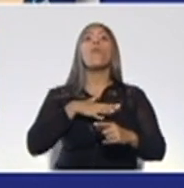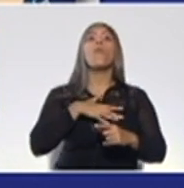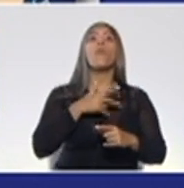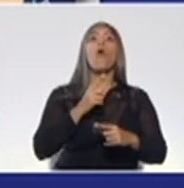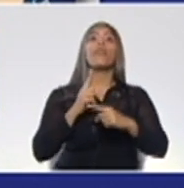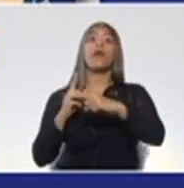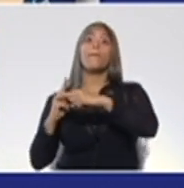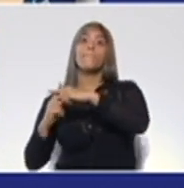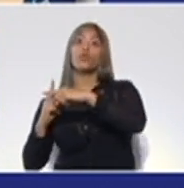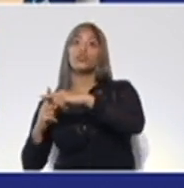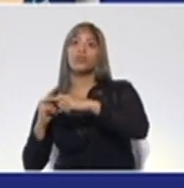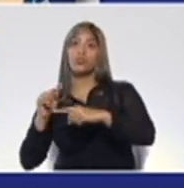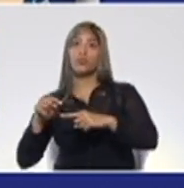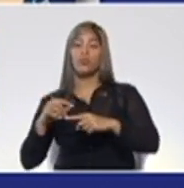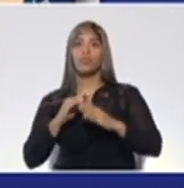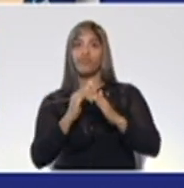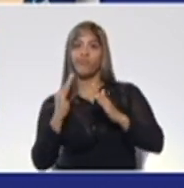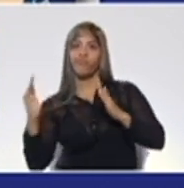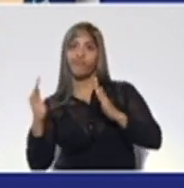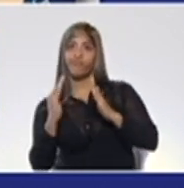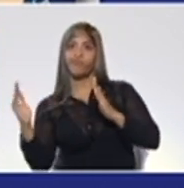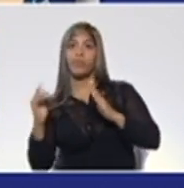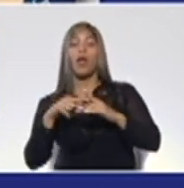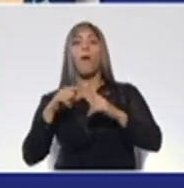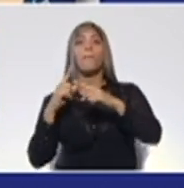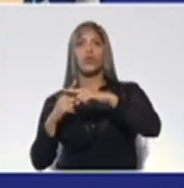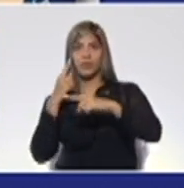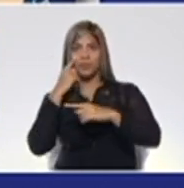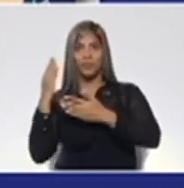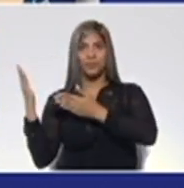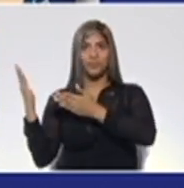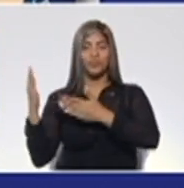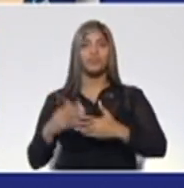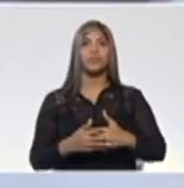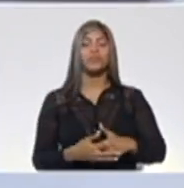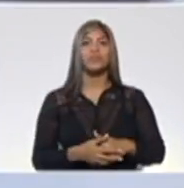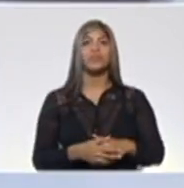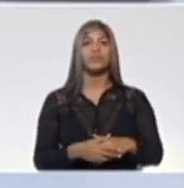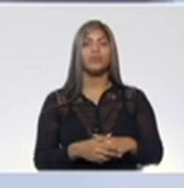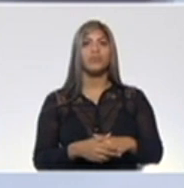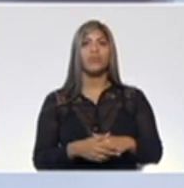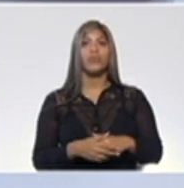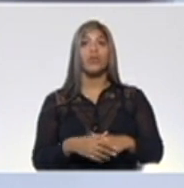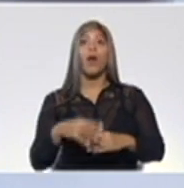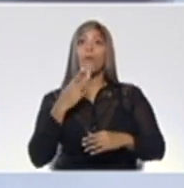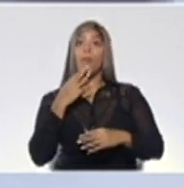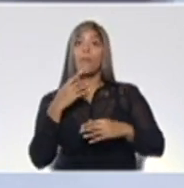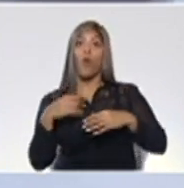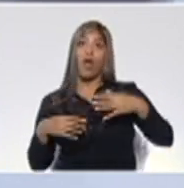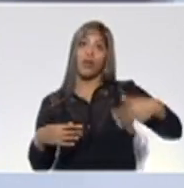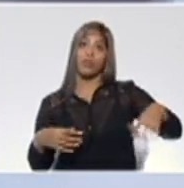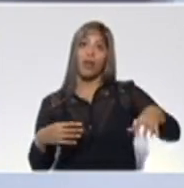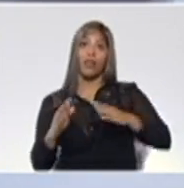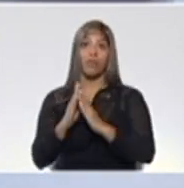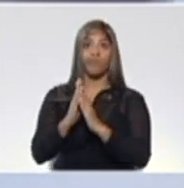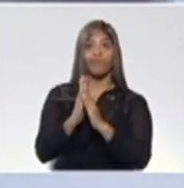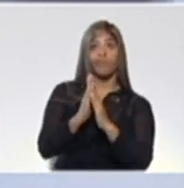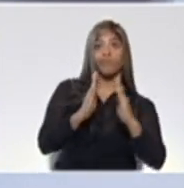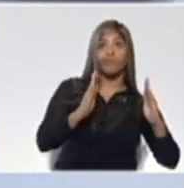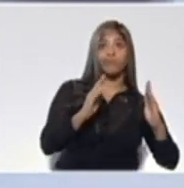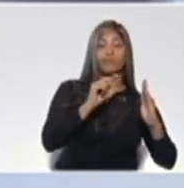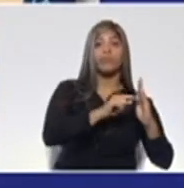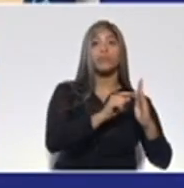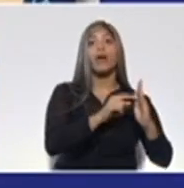números positivos que están indicados, 1, 2, 3, 4. A la izquierda del cero